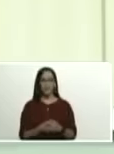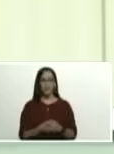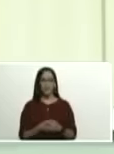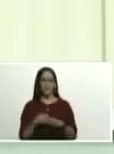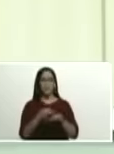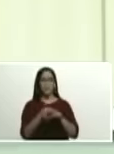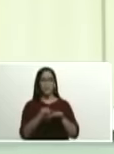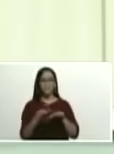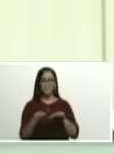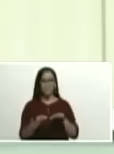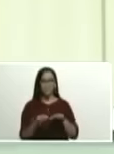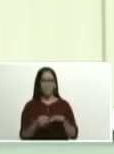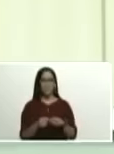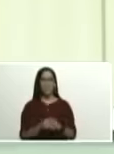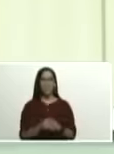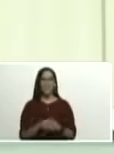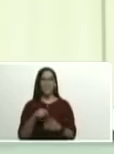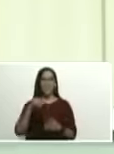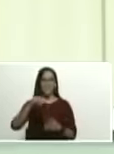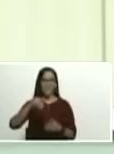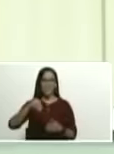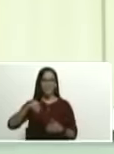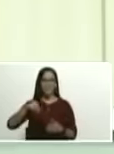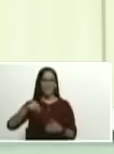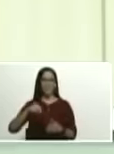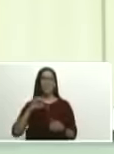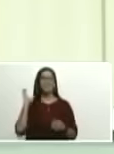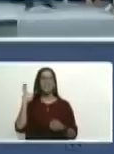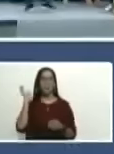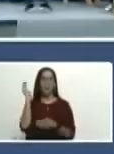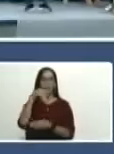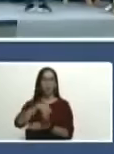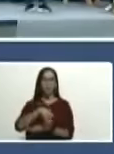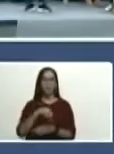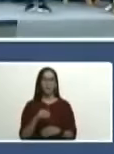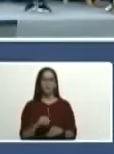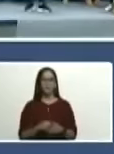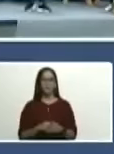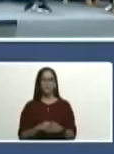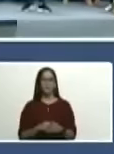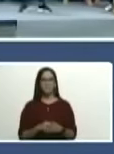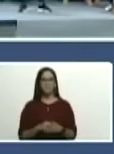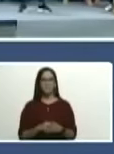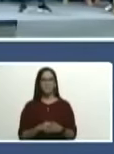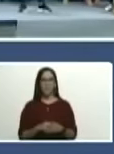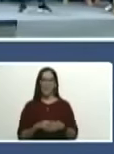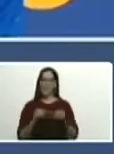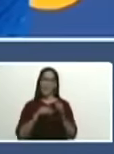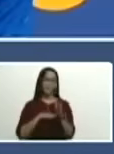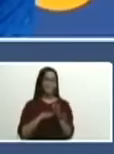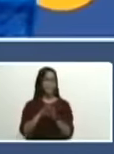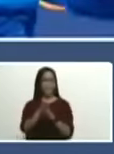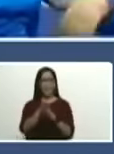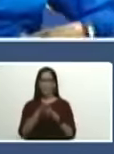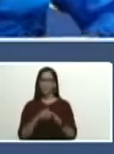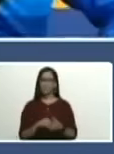Briceño Iragorren, en el Limón, estado Aragua. Bueno, avanzar,